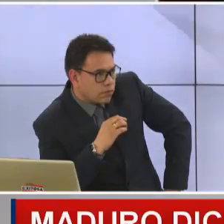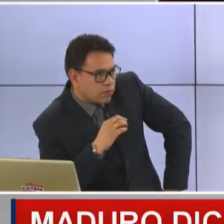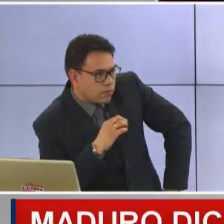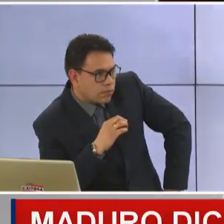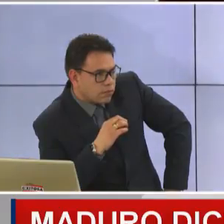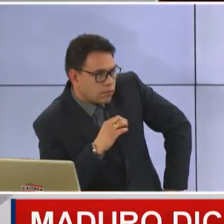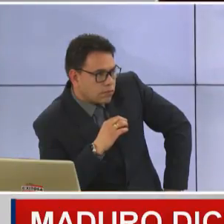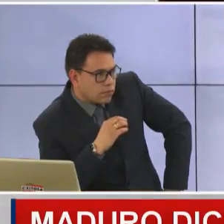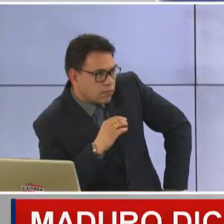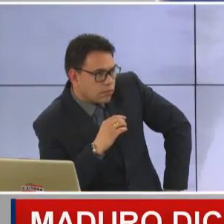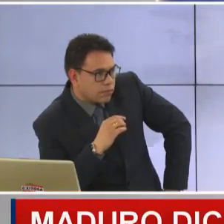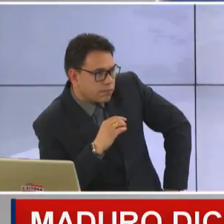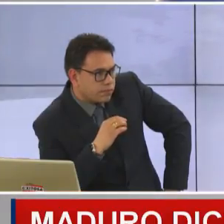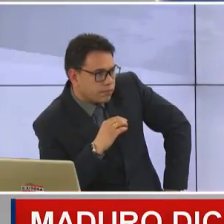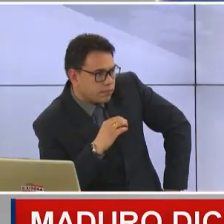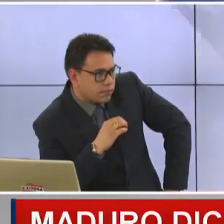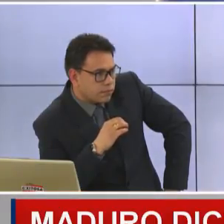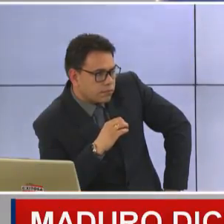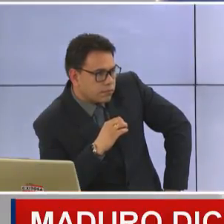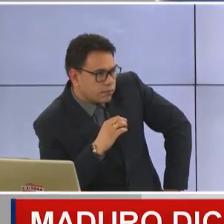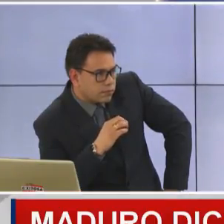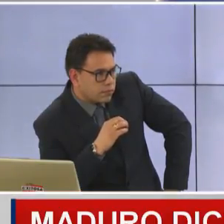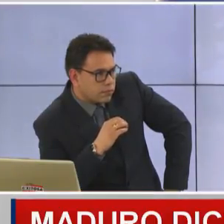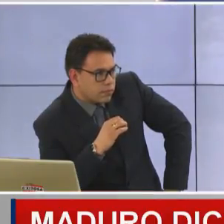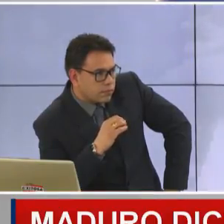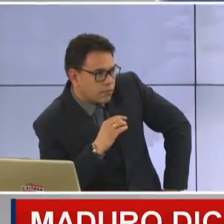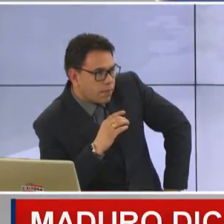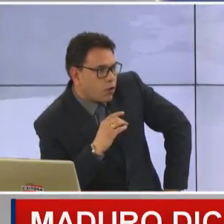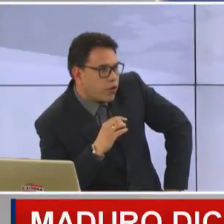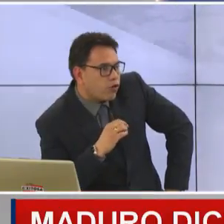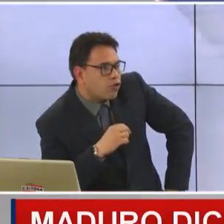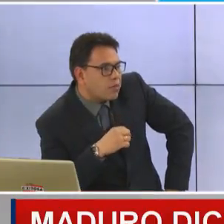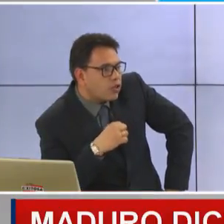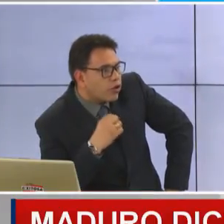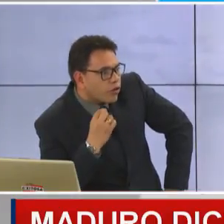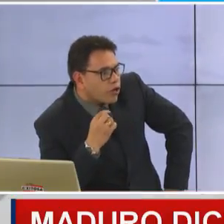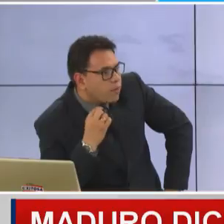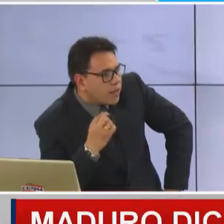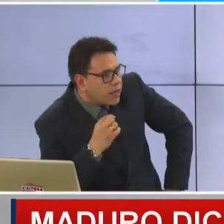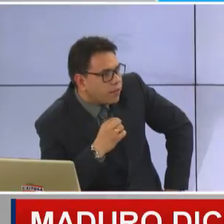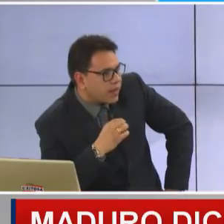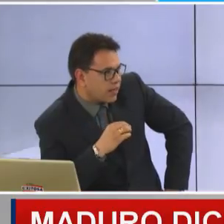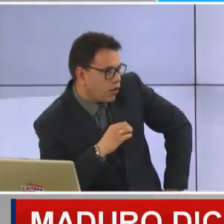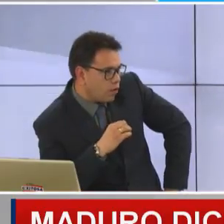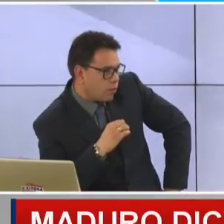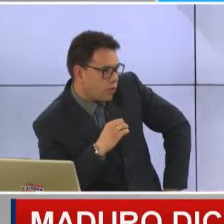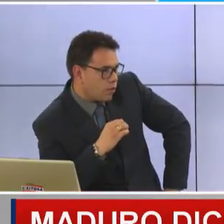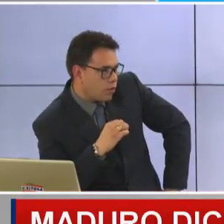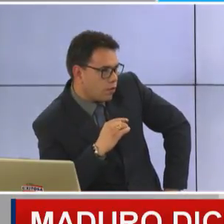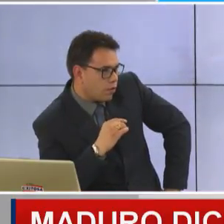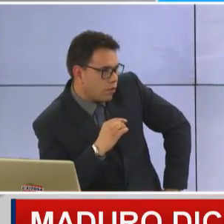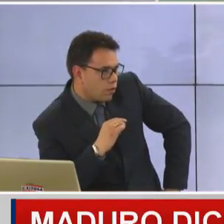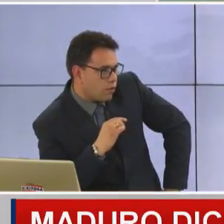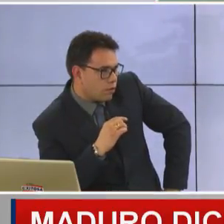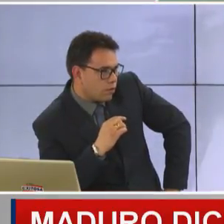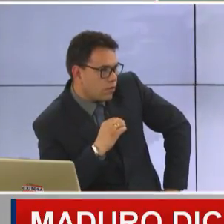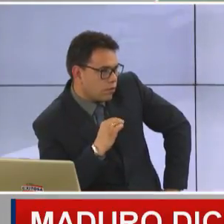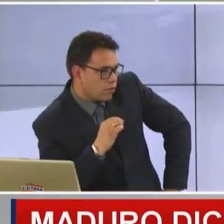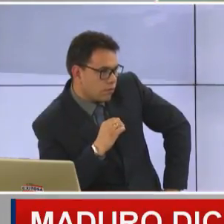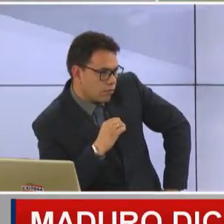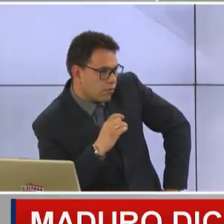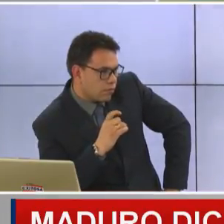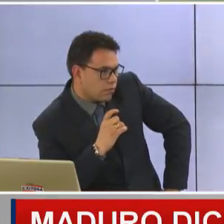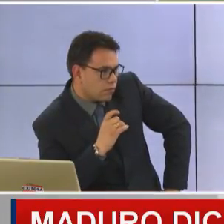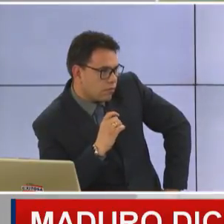el poder porque supuestamente ellos eran los que podían solucionar las cosas. Pero un reconocimiento de error es pedirle peras al olmo. Bueno, lo que voy es a